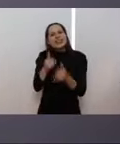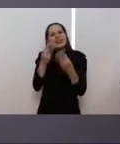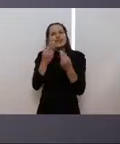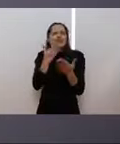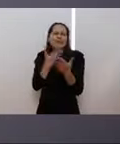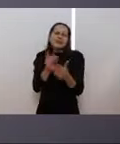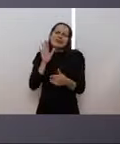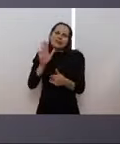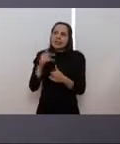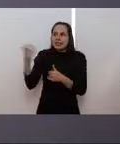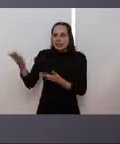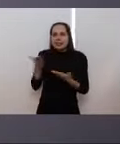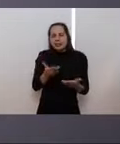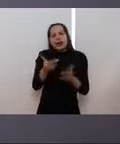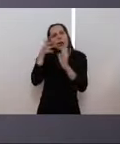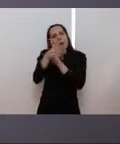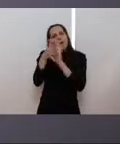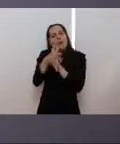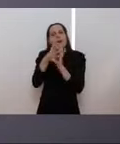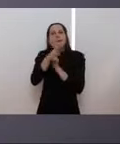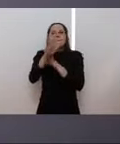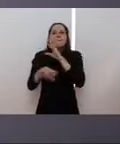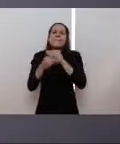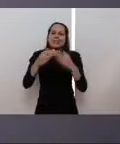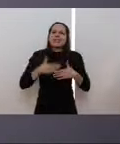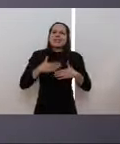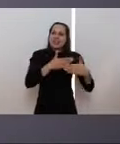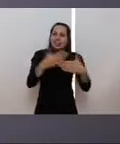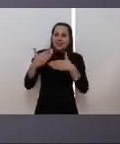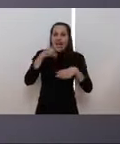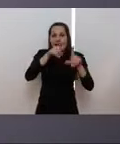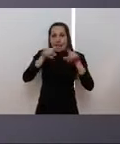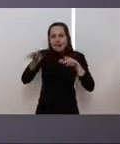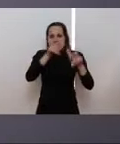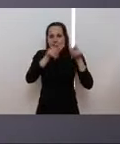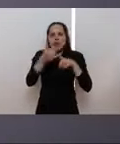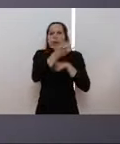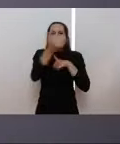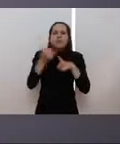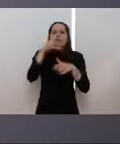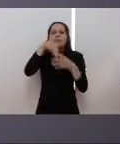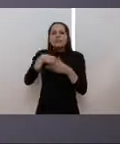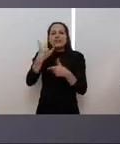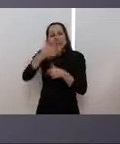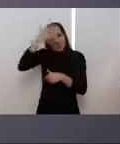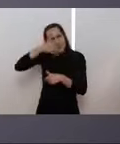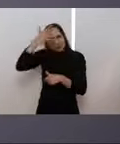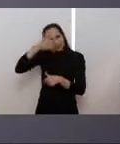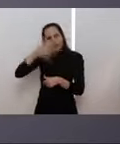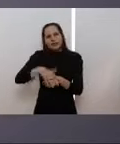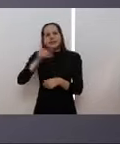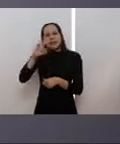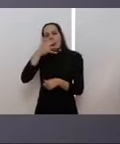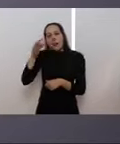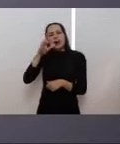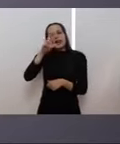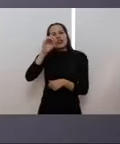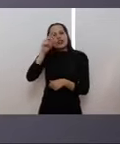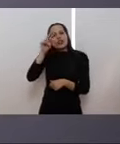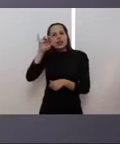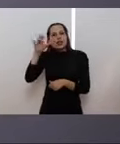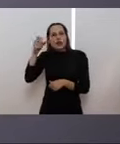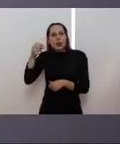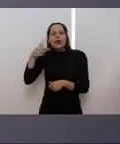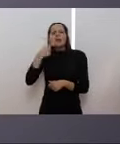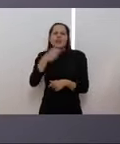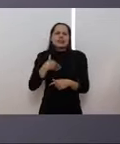esta exposición quiero además saludar a algunos de los usuarios que se conectan con nosotros a través de nuestro facebook el señor rodrigo moya mar y